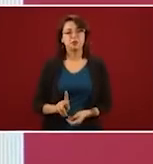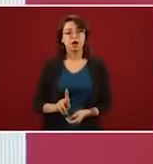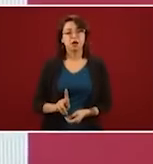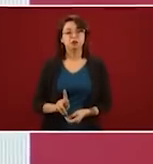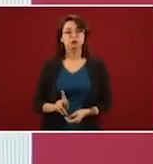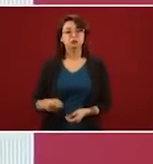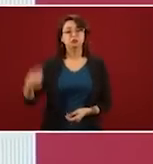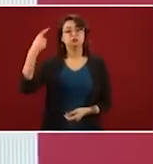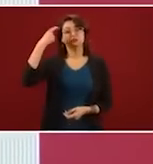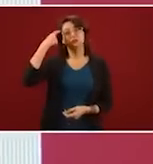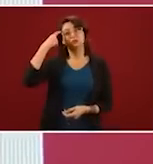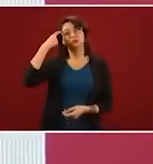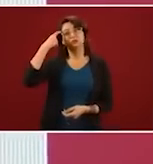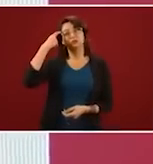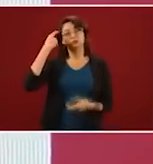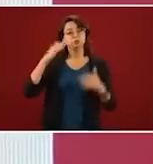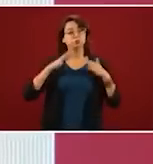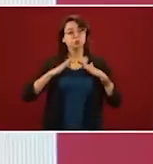tranquila,